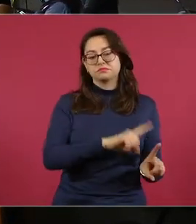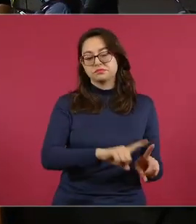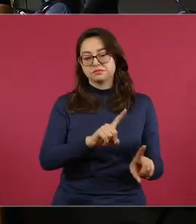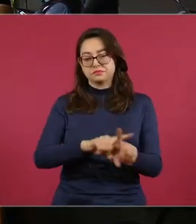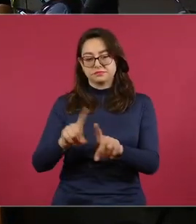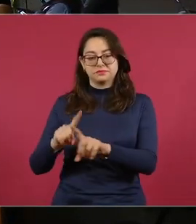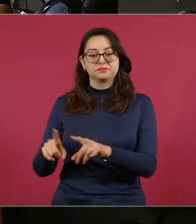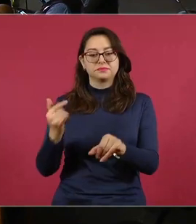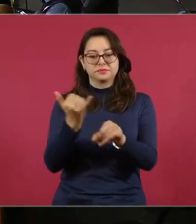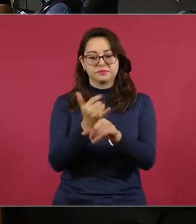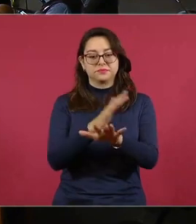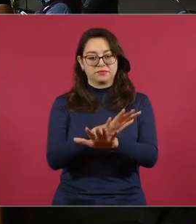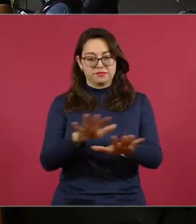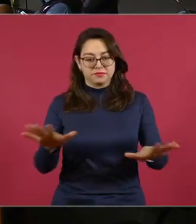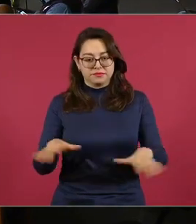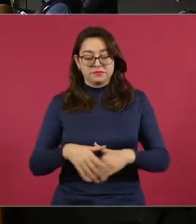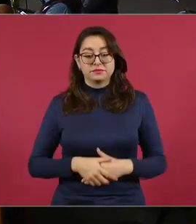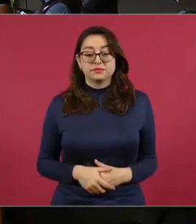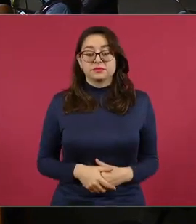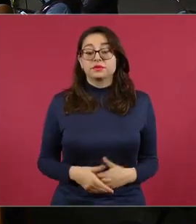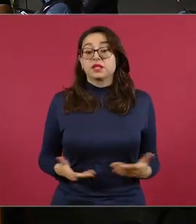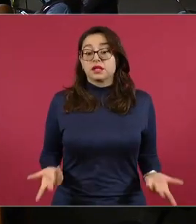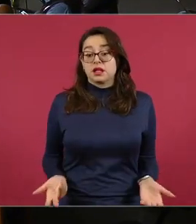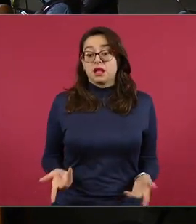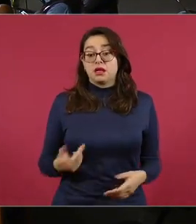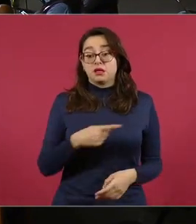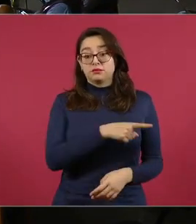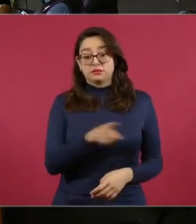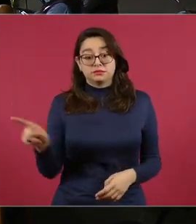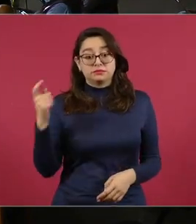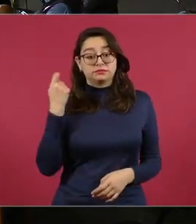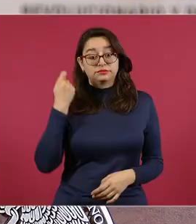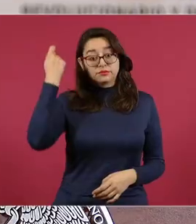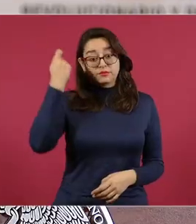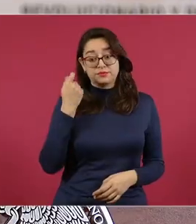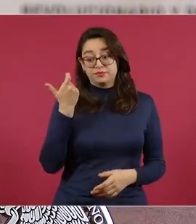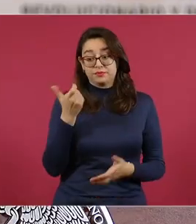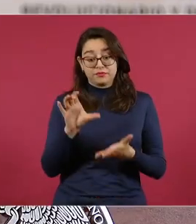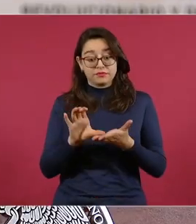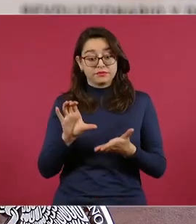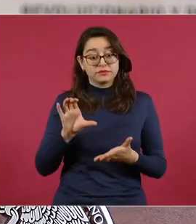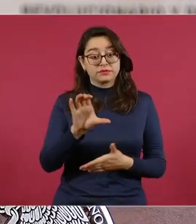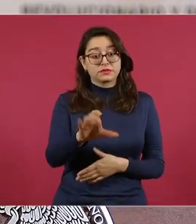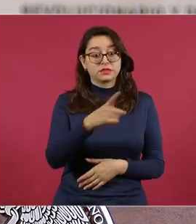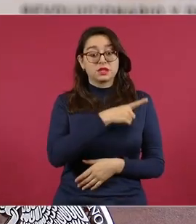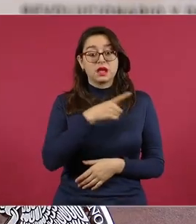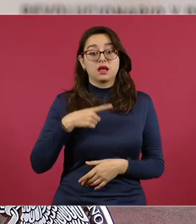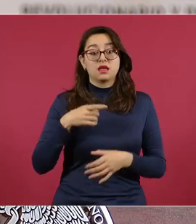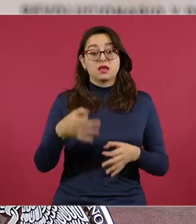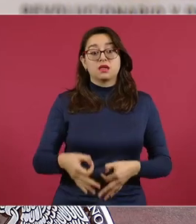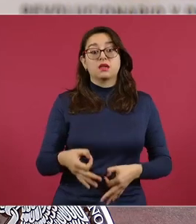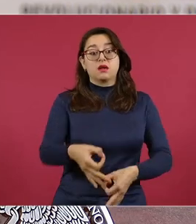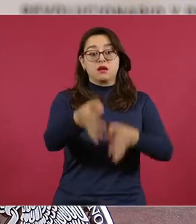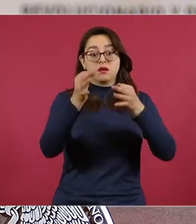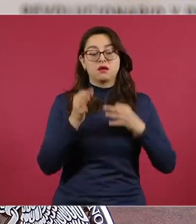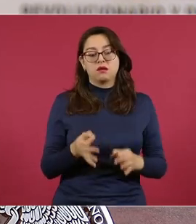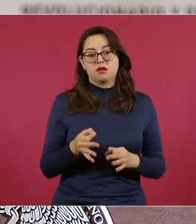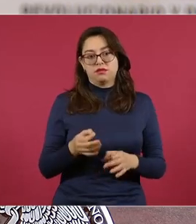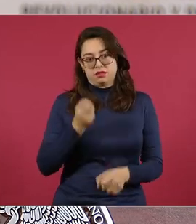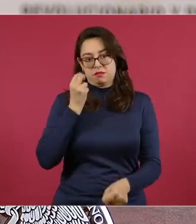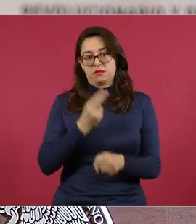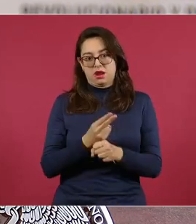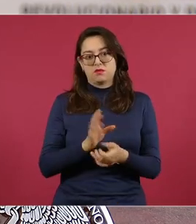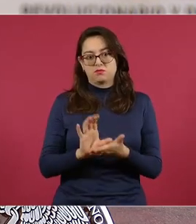Para este pago adelantado que se va a realizar con motivo del proceso electoral, 12.1 millones de